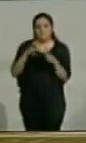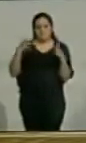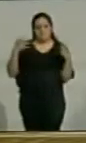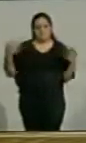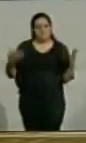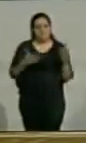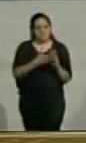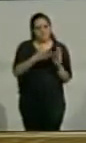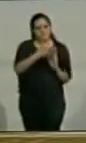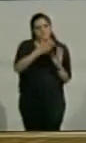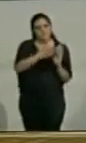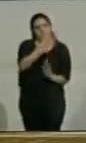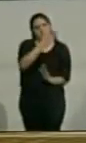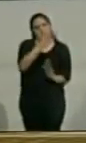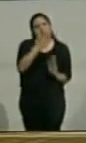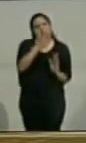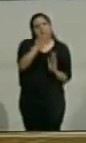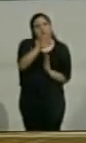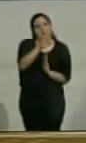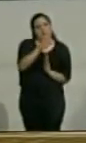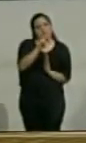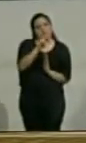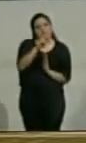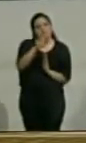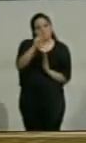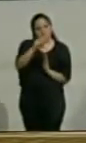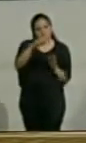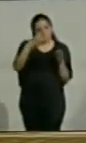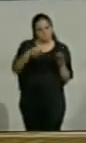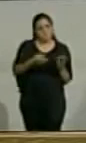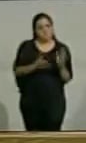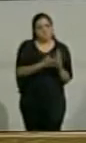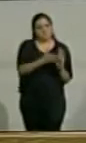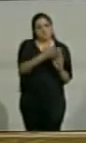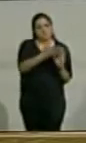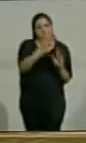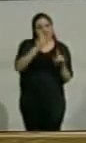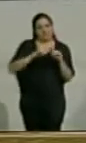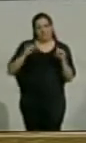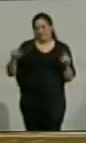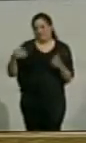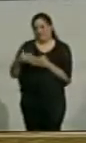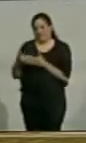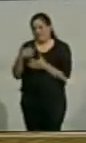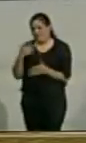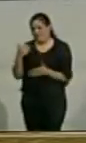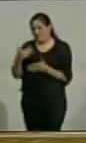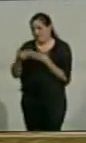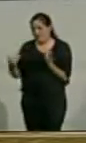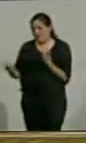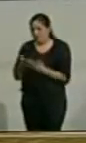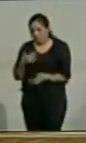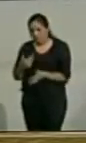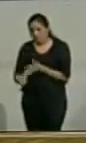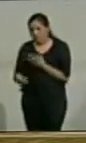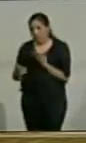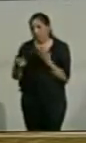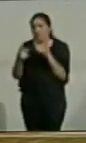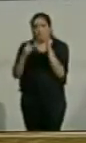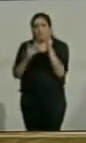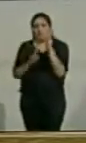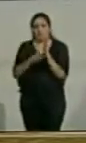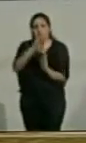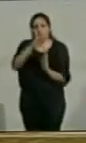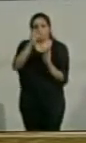como represas, pero bien construidas, no como los bordos que hoy han hecho, que todos se transminan y no detienen el